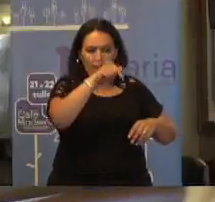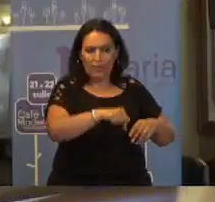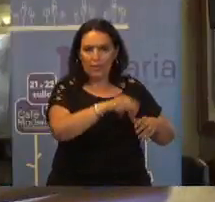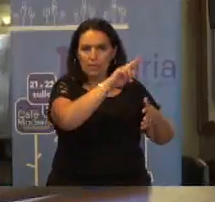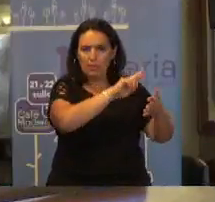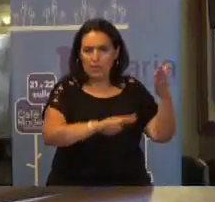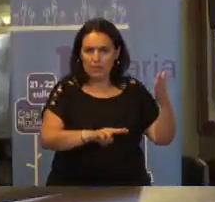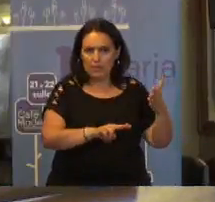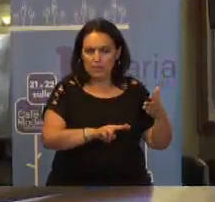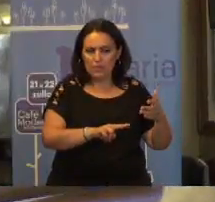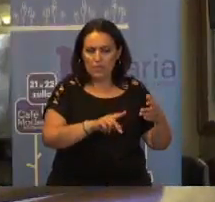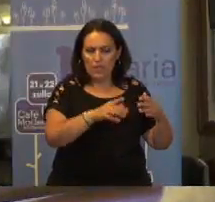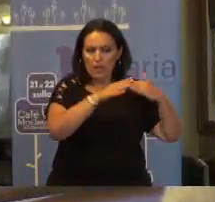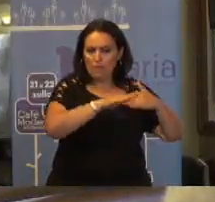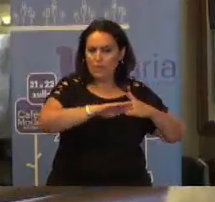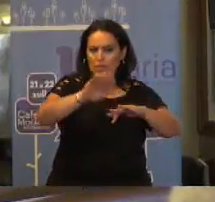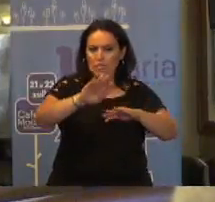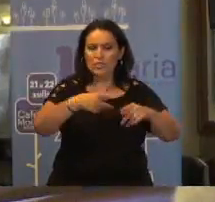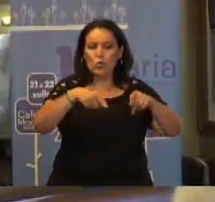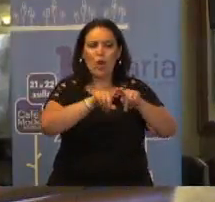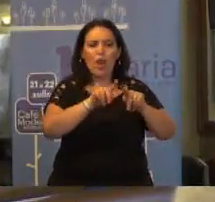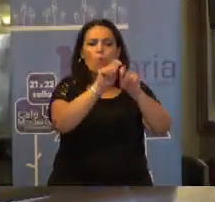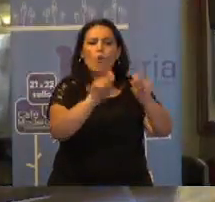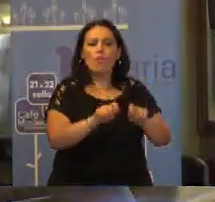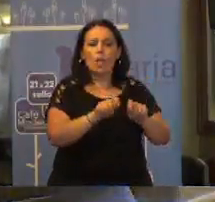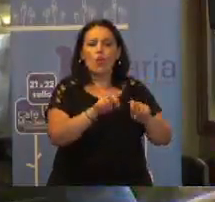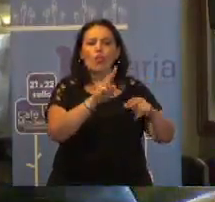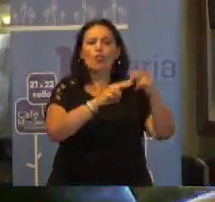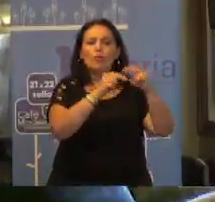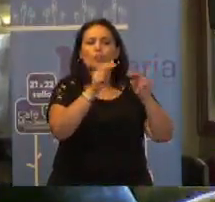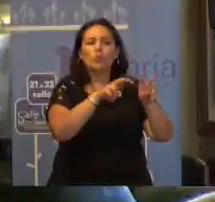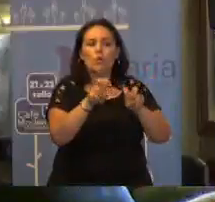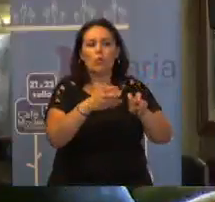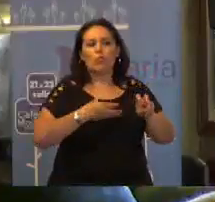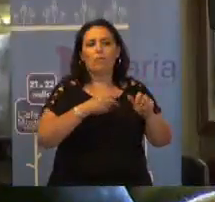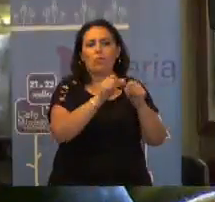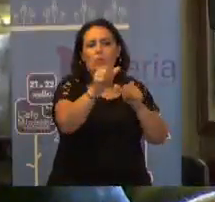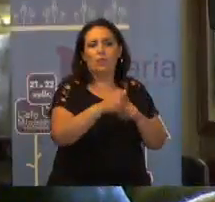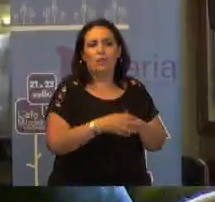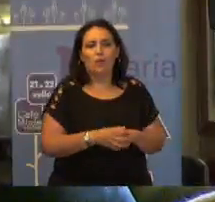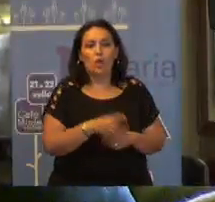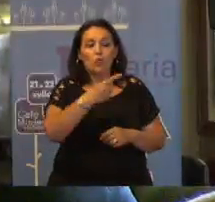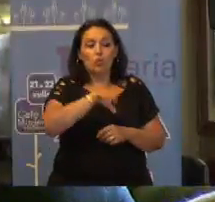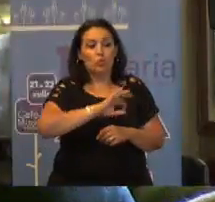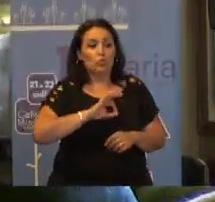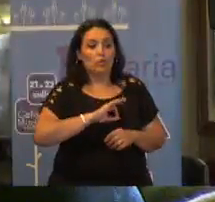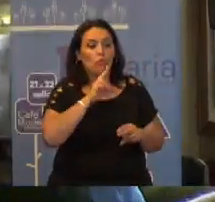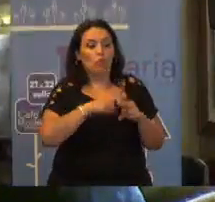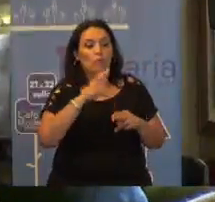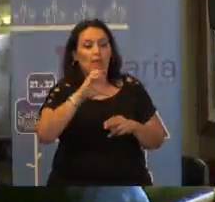trasladar das mareas un novo modelo de urbanismo que parta dos concellos. E vos aí, como Pontevedra, tendo a César,